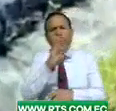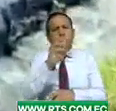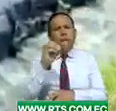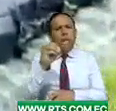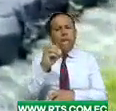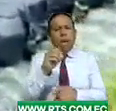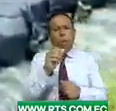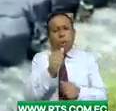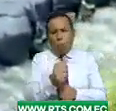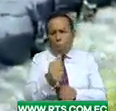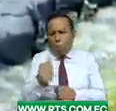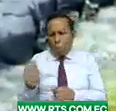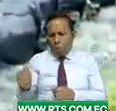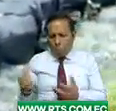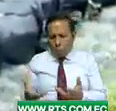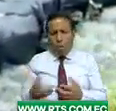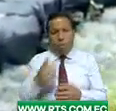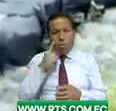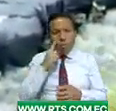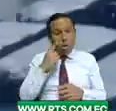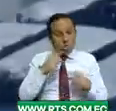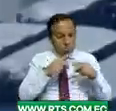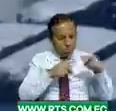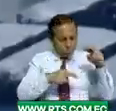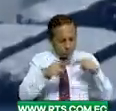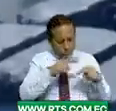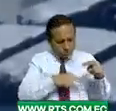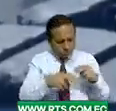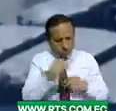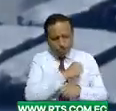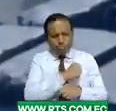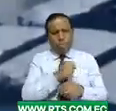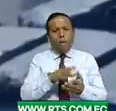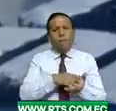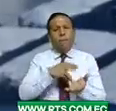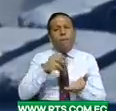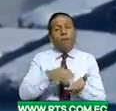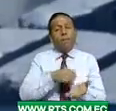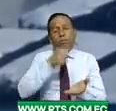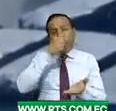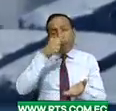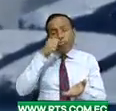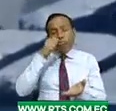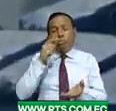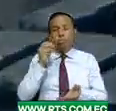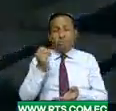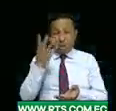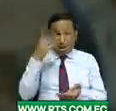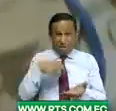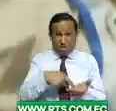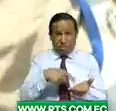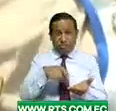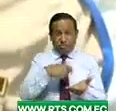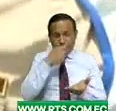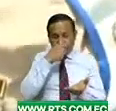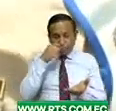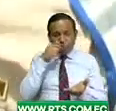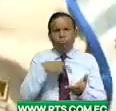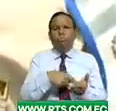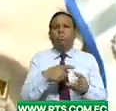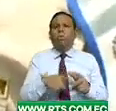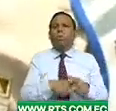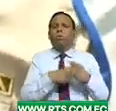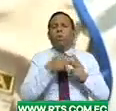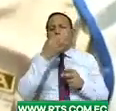prueba química confirmaron que era clorhidrato de cocaína. Este vehículo venía desde el oriente, desde el sector